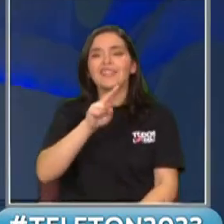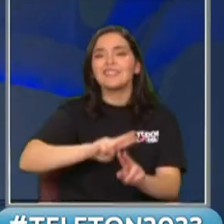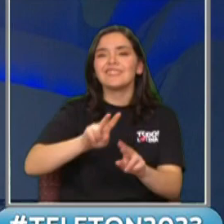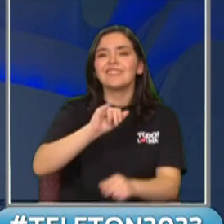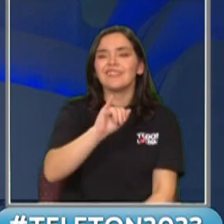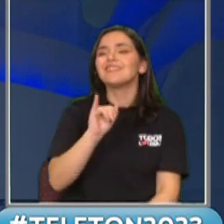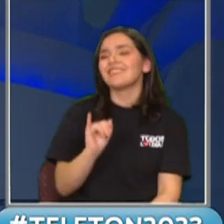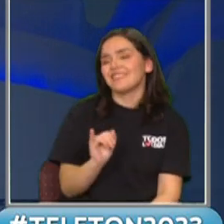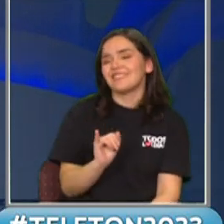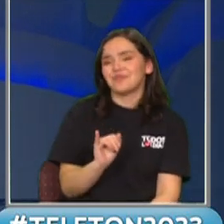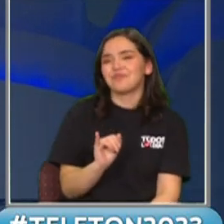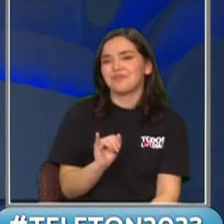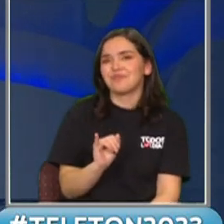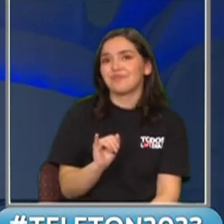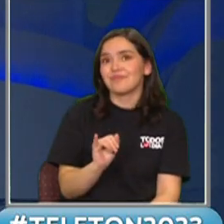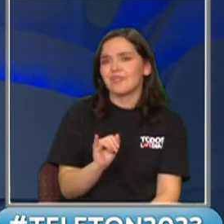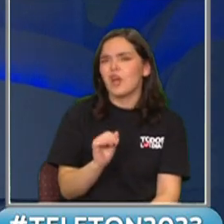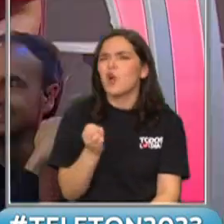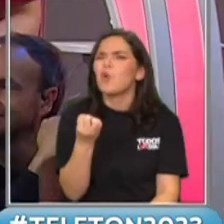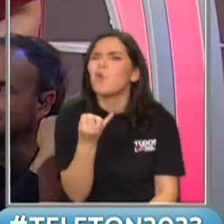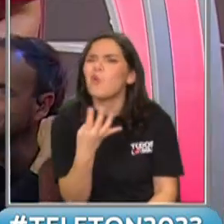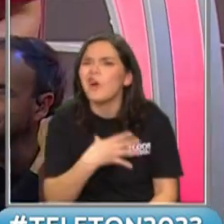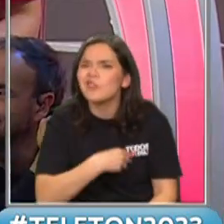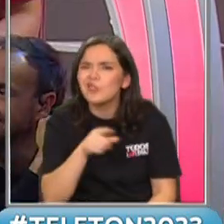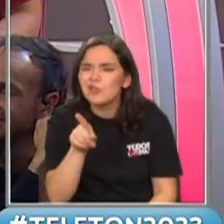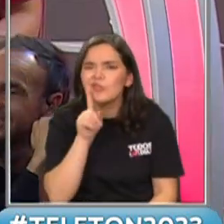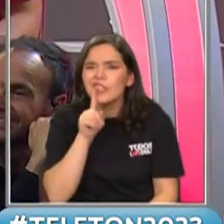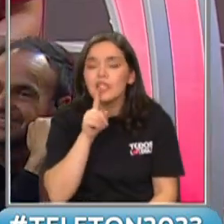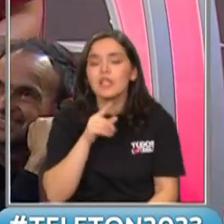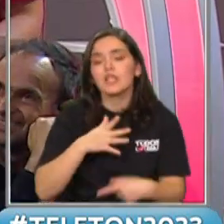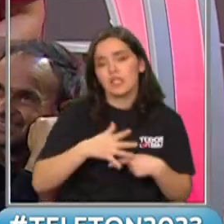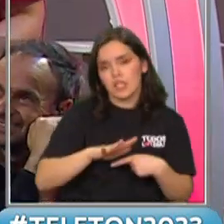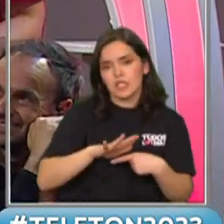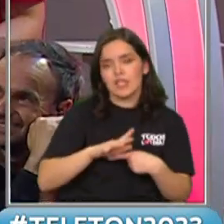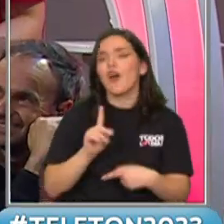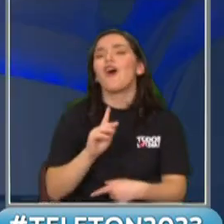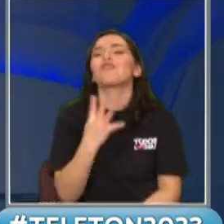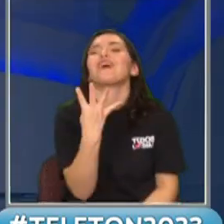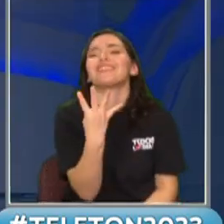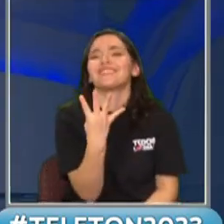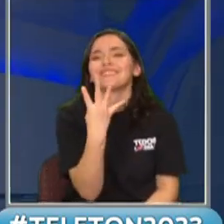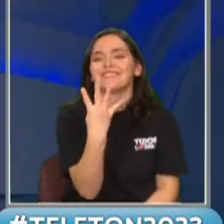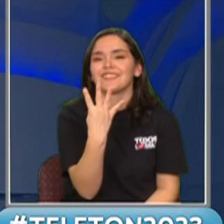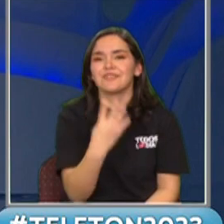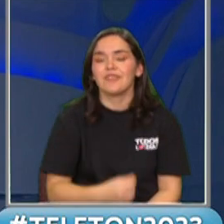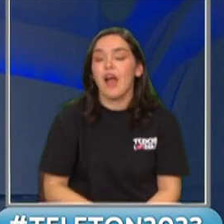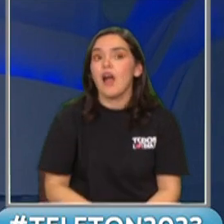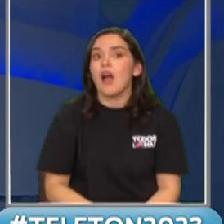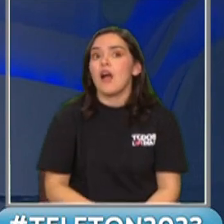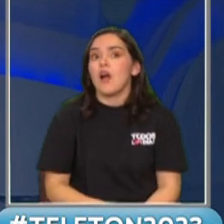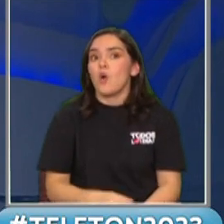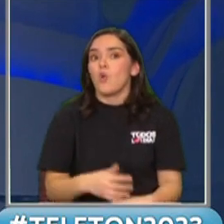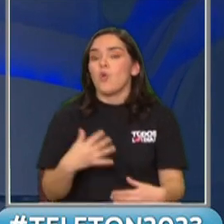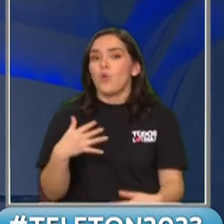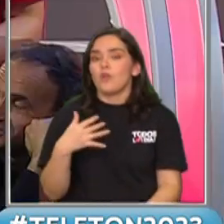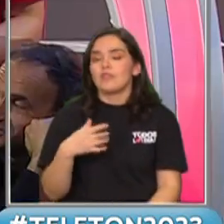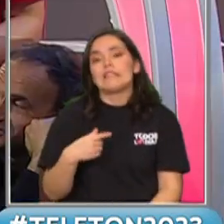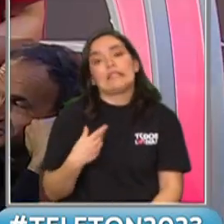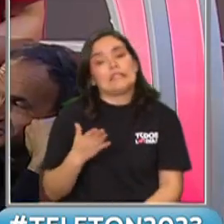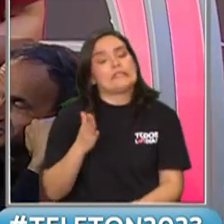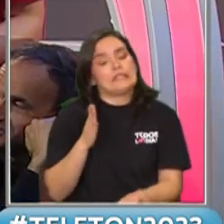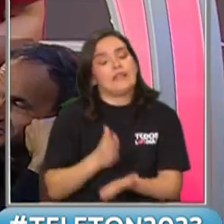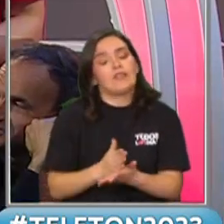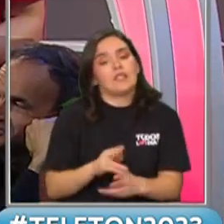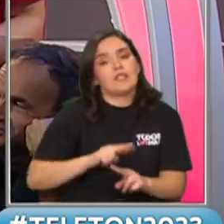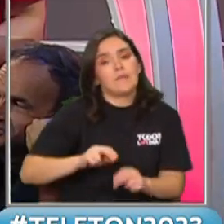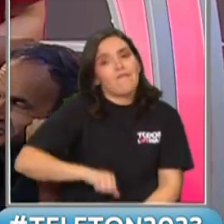sí sí de cuántos hijos tú tenís 15 no cuatro cuatro cuatro Sí me la tuve que hacer